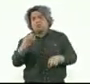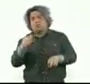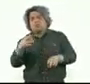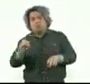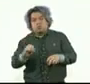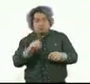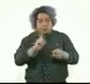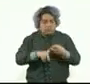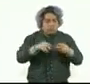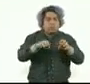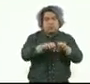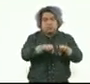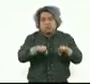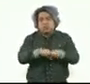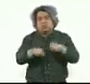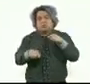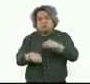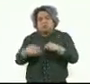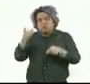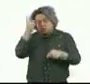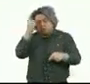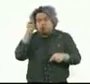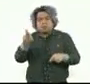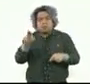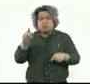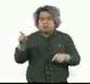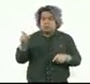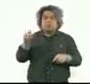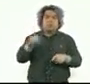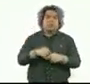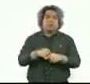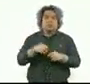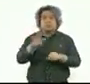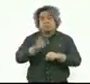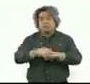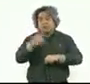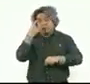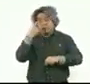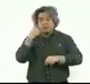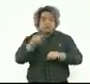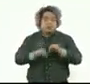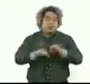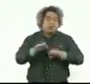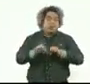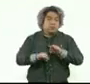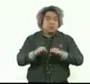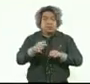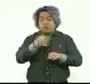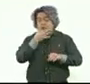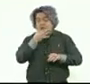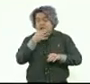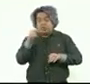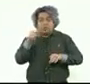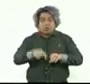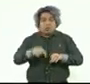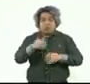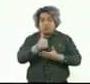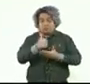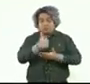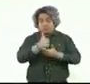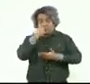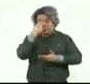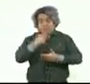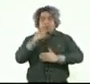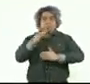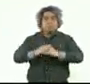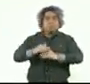Arellano, para incrementar el porcentaje de abasto de medicamentos. Nos ha pedido el